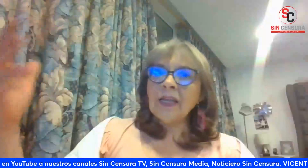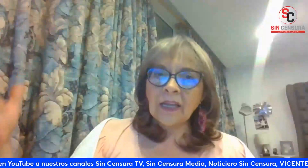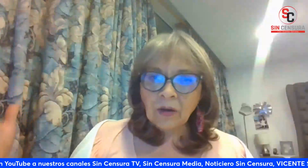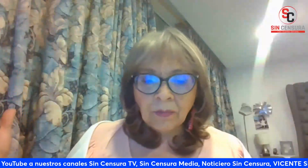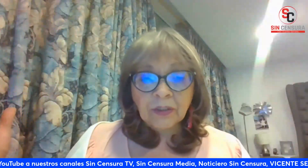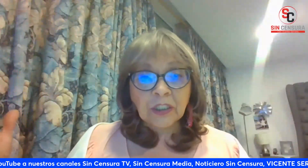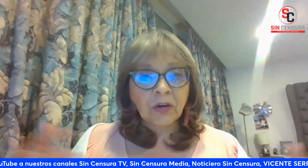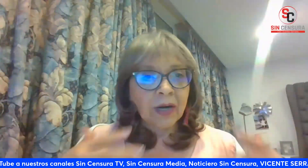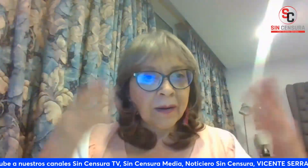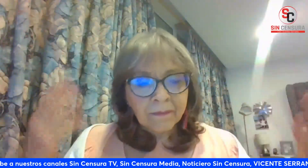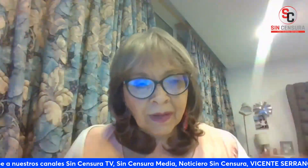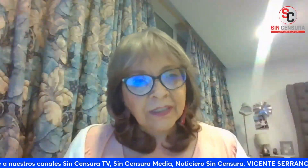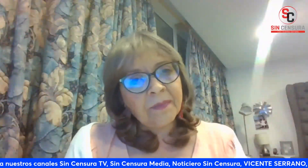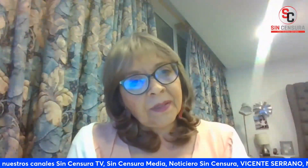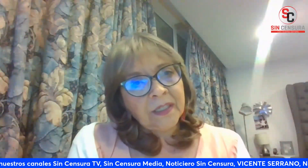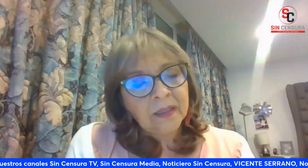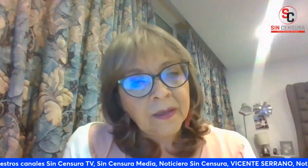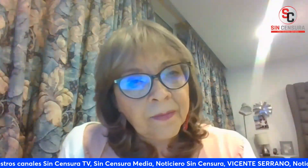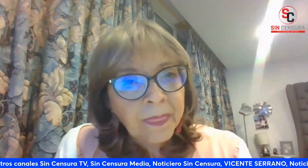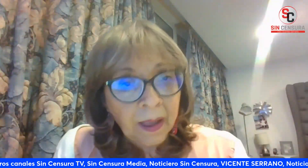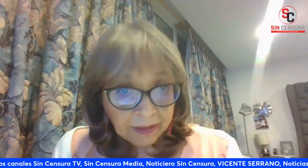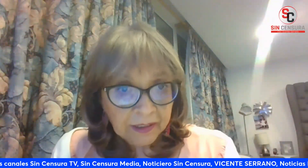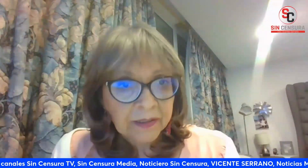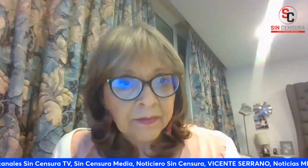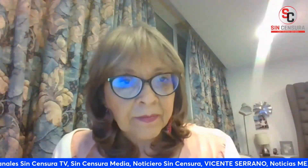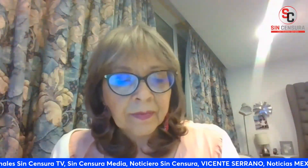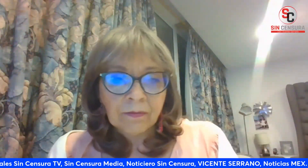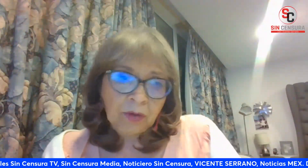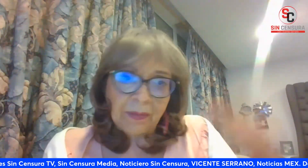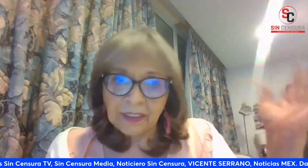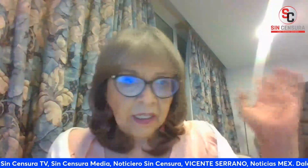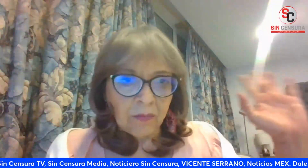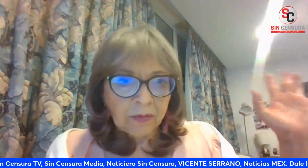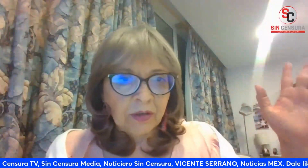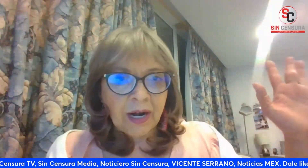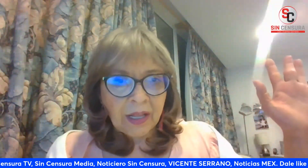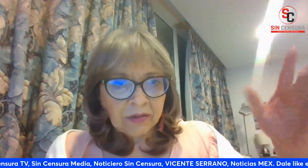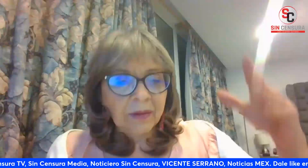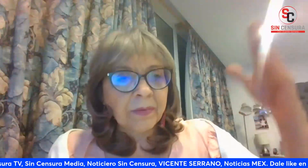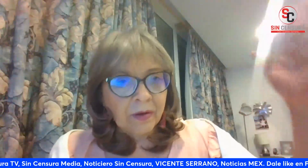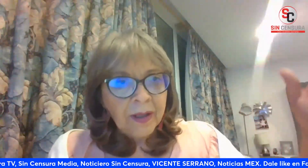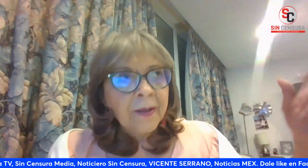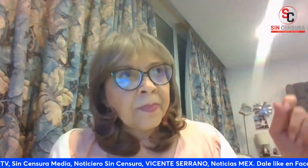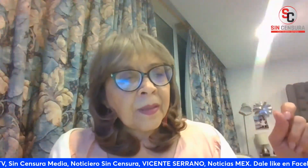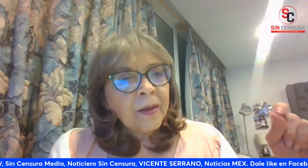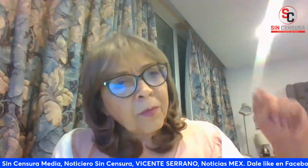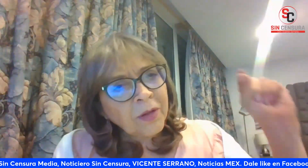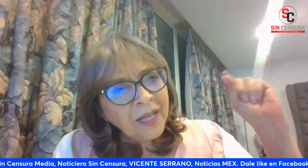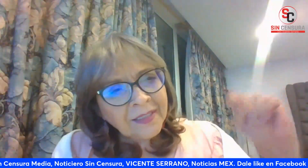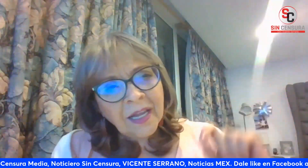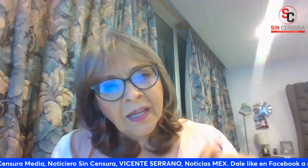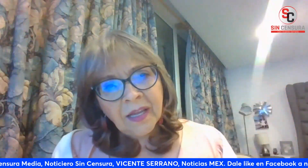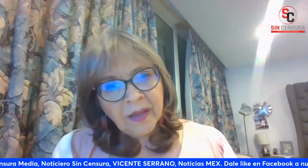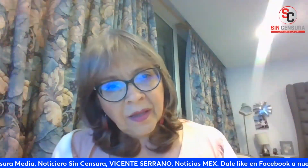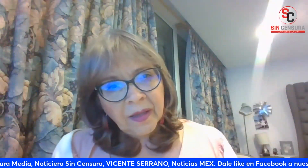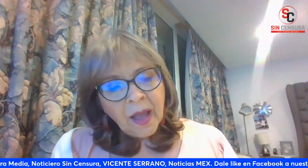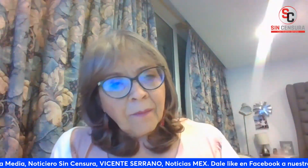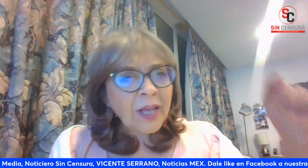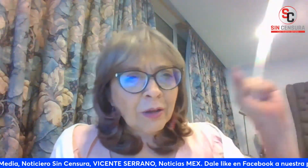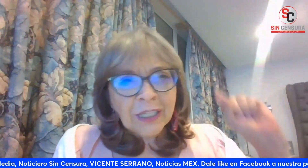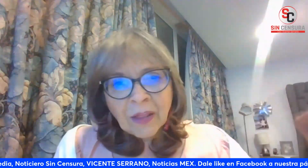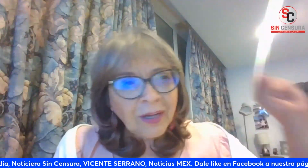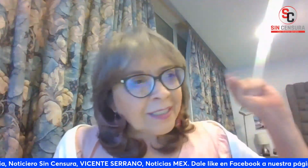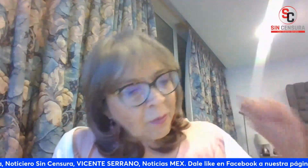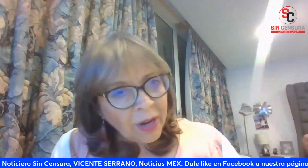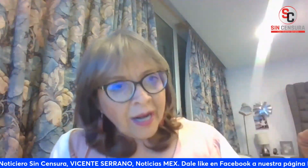entrevistas y que lo posicionan más que el presidente, a veces. Porque el presidente y lo posicionan ellos, ¿va? Pero ¿por qué está ahí?